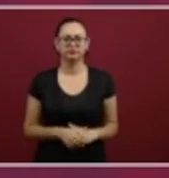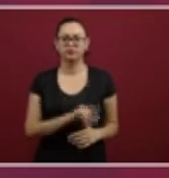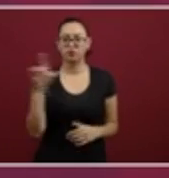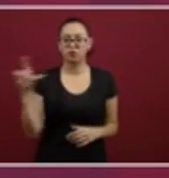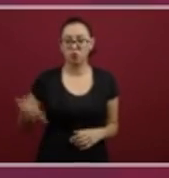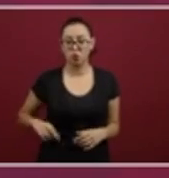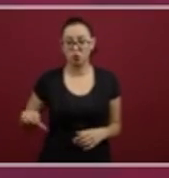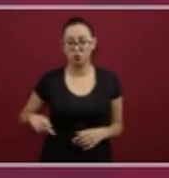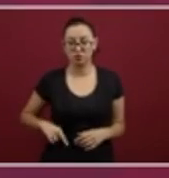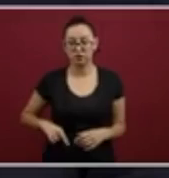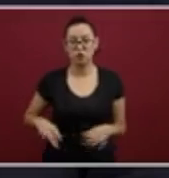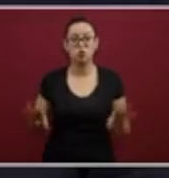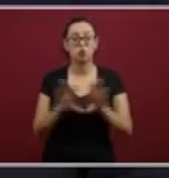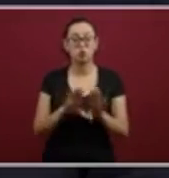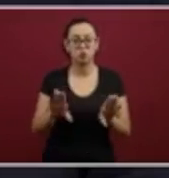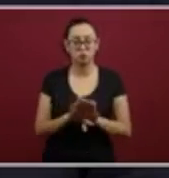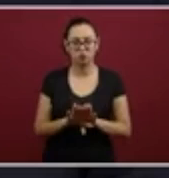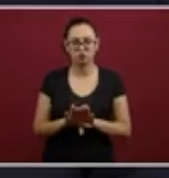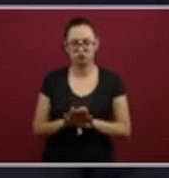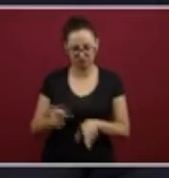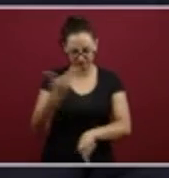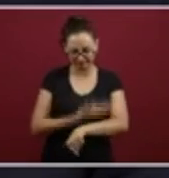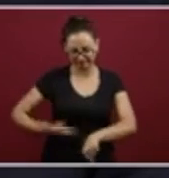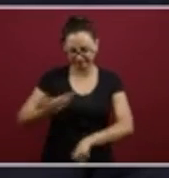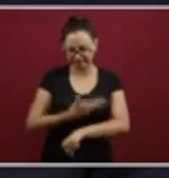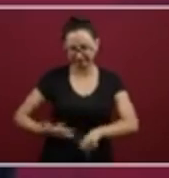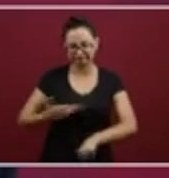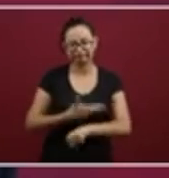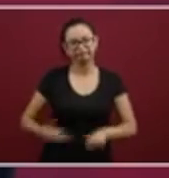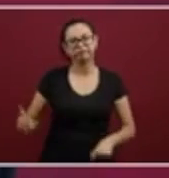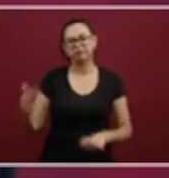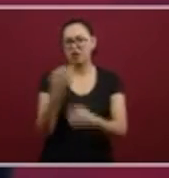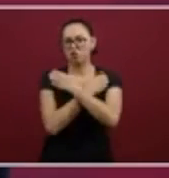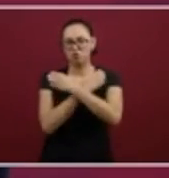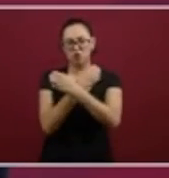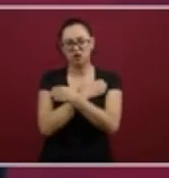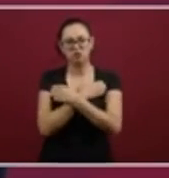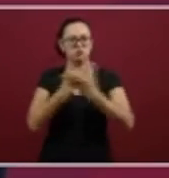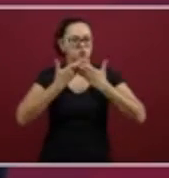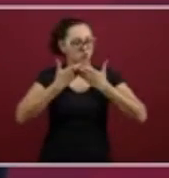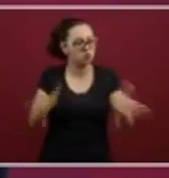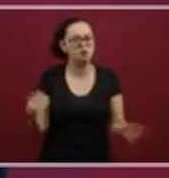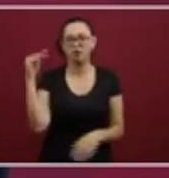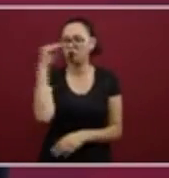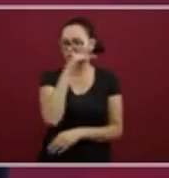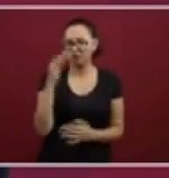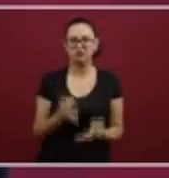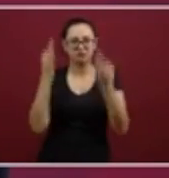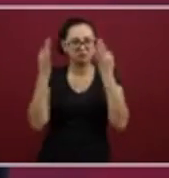va a garantizar la educación pública, gratuita, de calidad, en todos los niveles escolares.